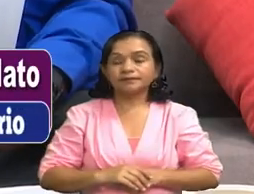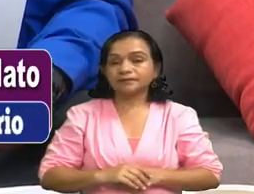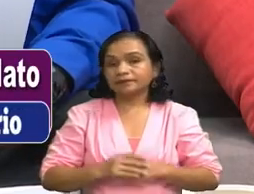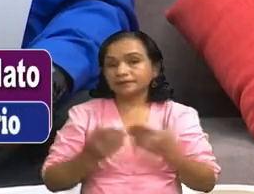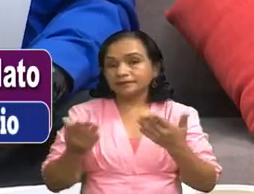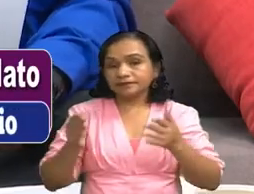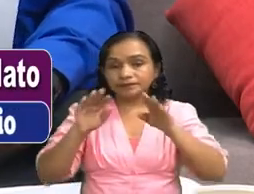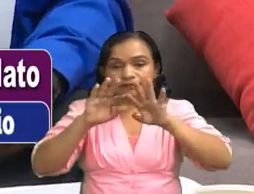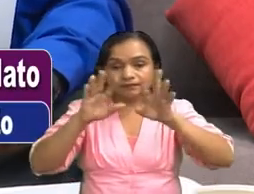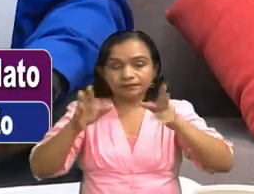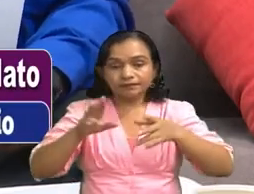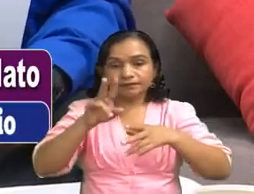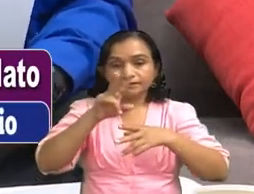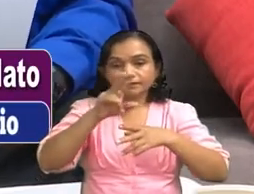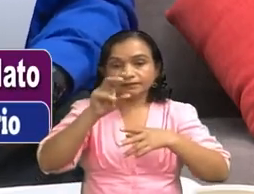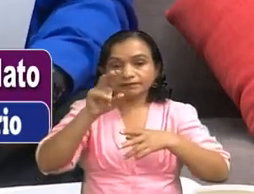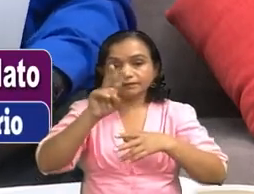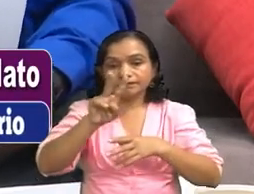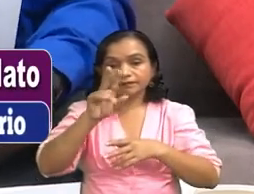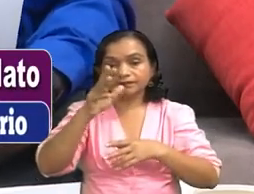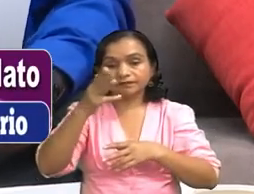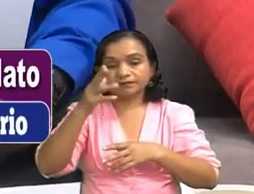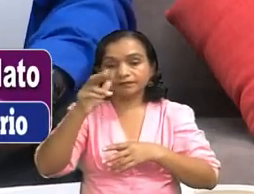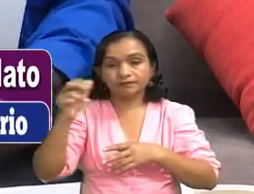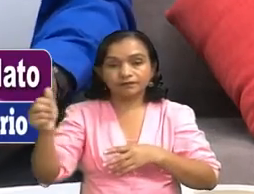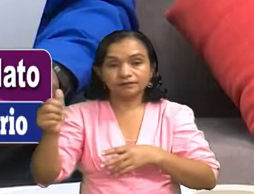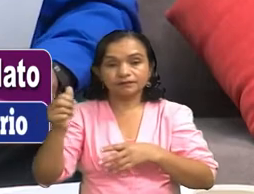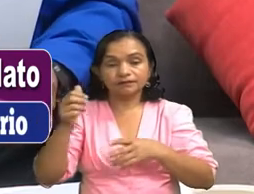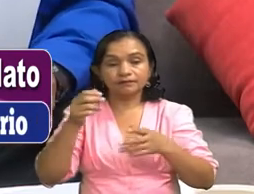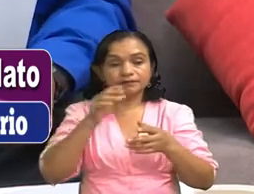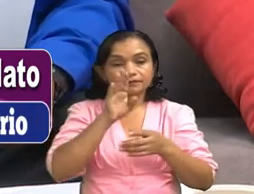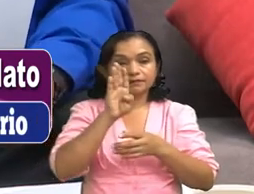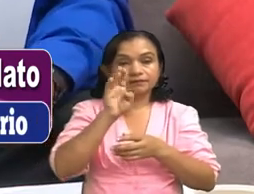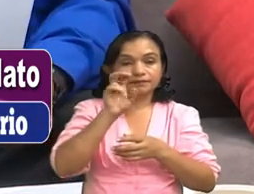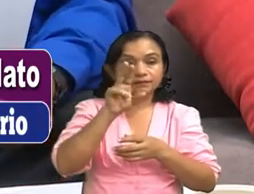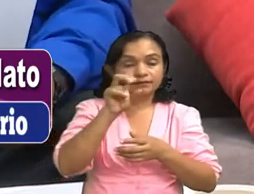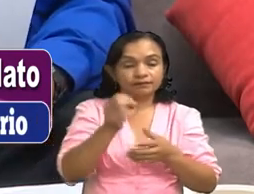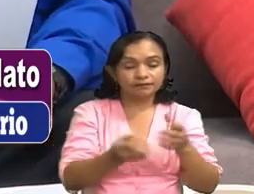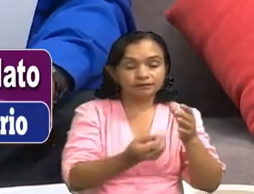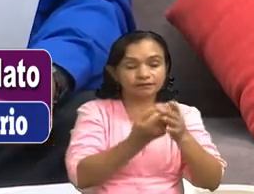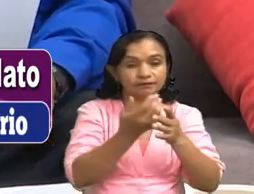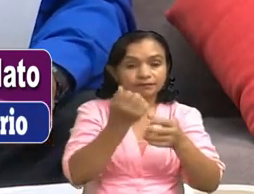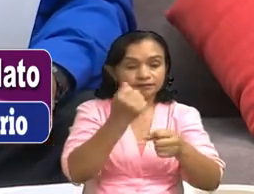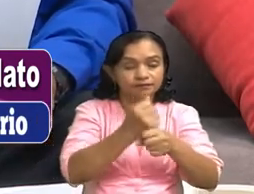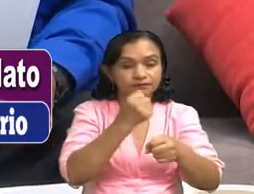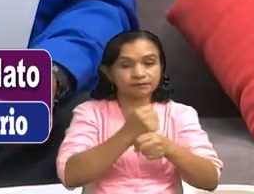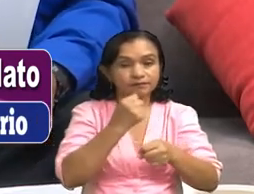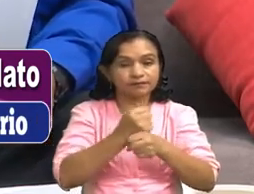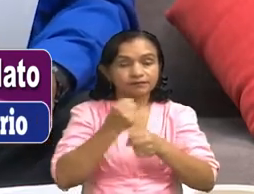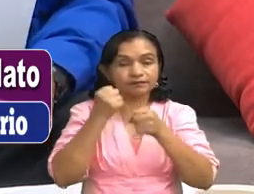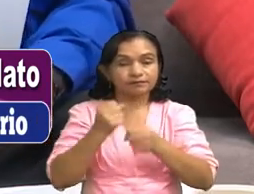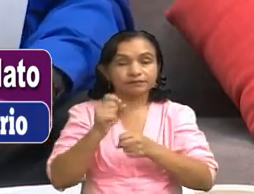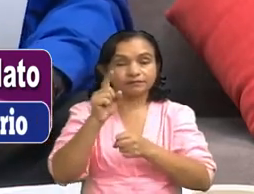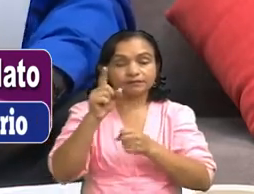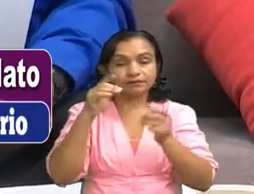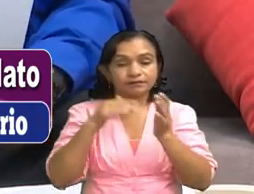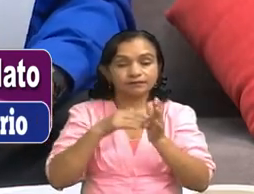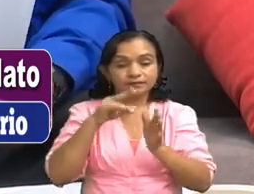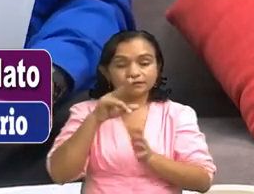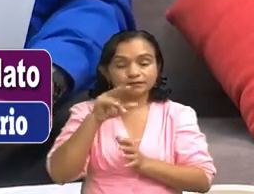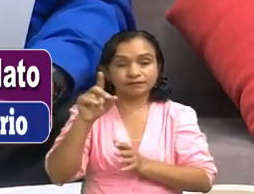protagonistas mujeres, 296, parte del bono productivo ahí estaba. Ok. Protagonistas varones,